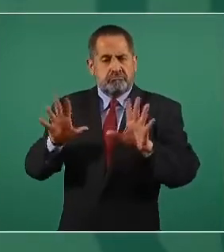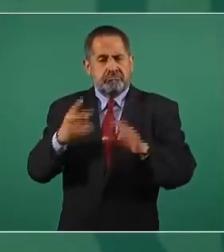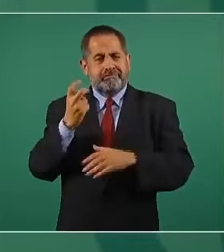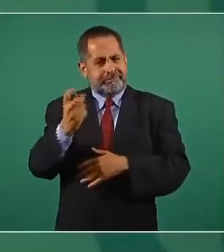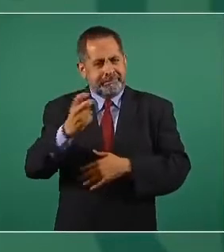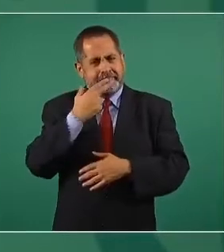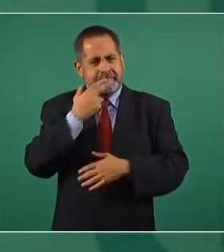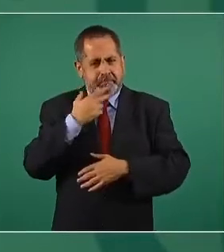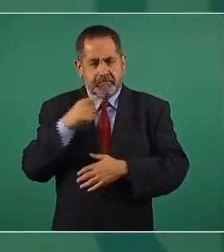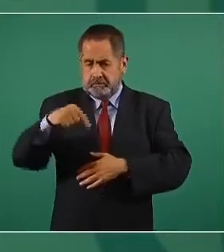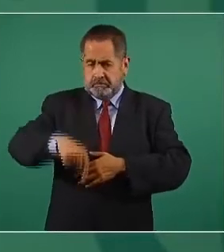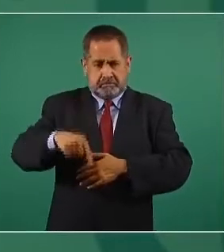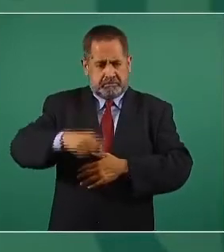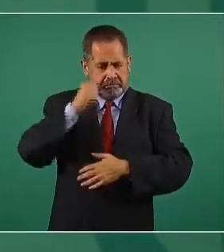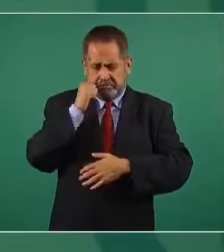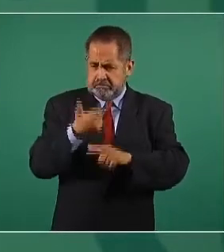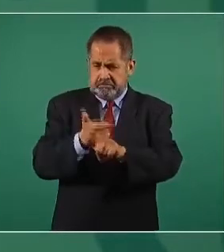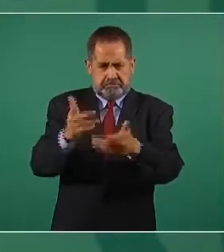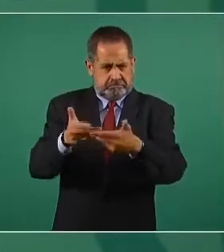aquí siempre van a haber